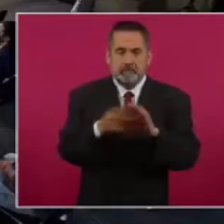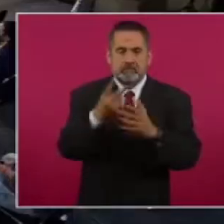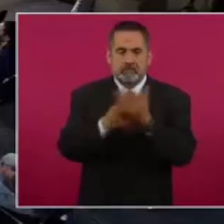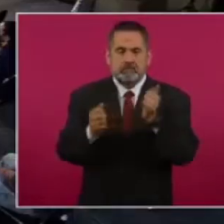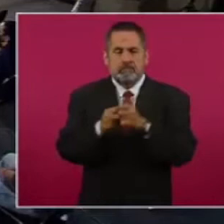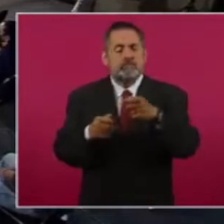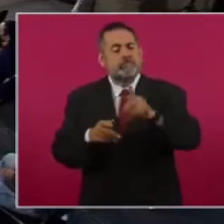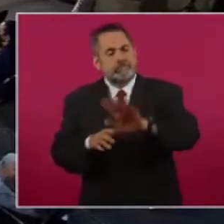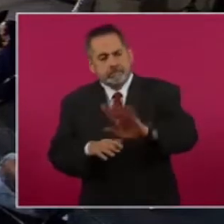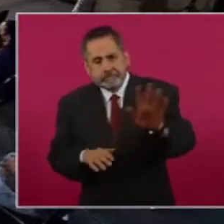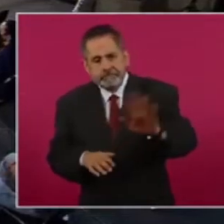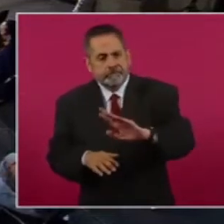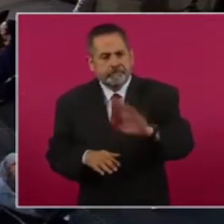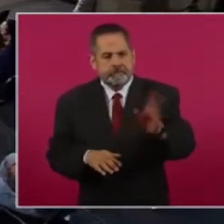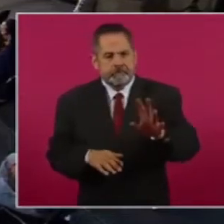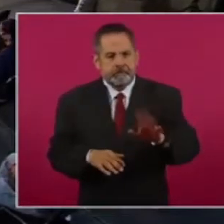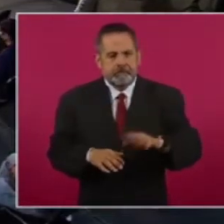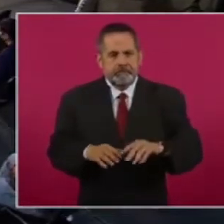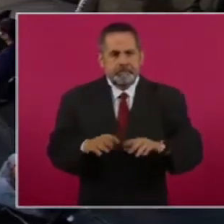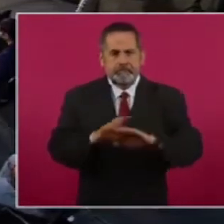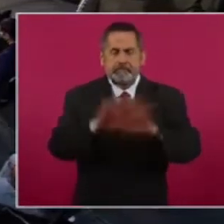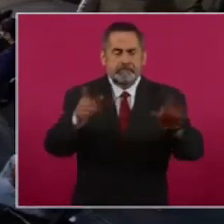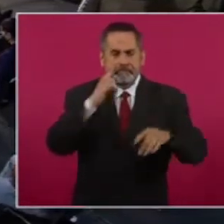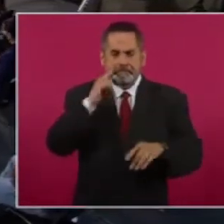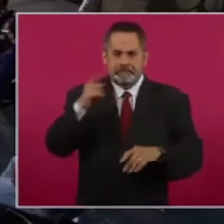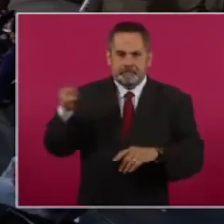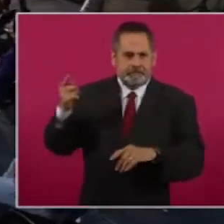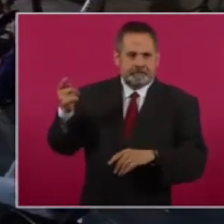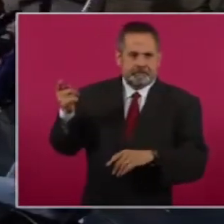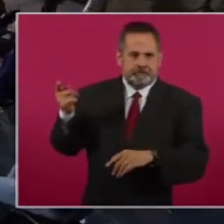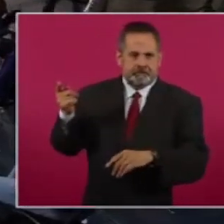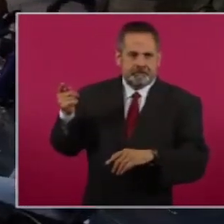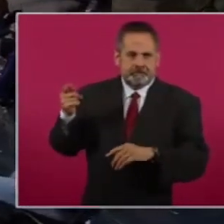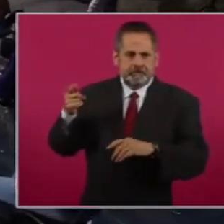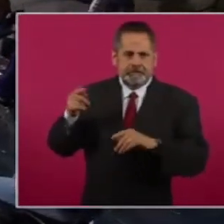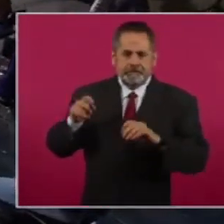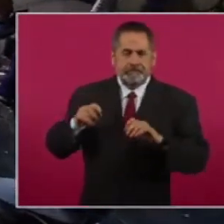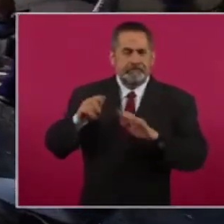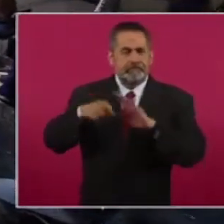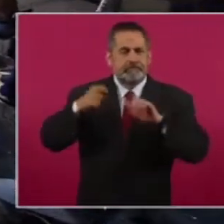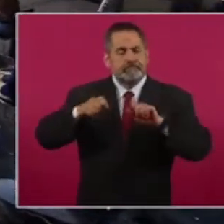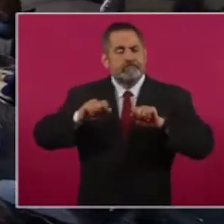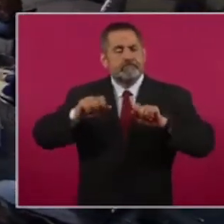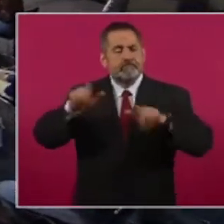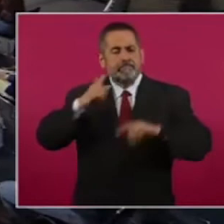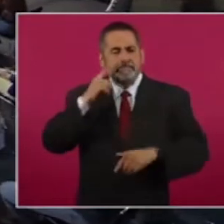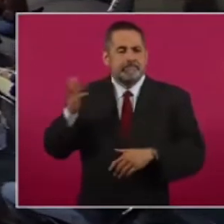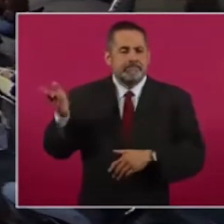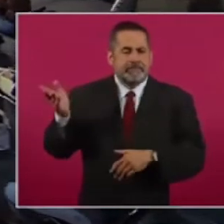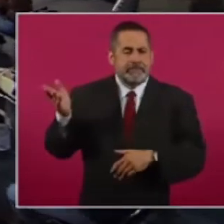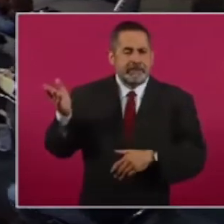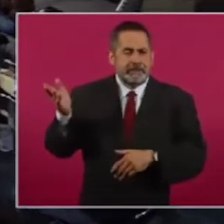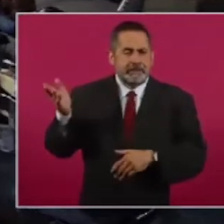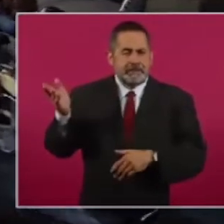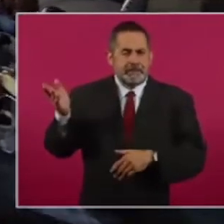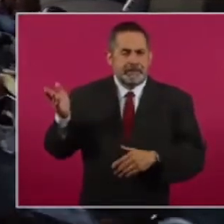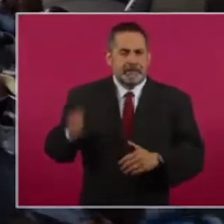ya. La ponemos, vamos a poner para nuestros paisanos. Nuestros paisanos.